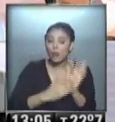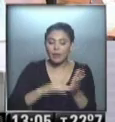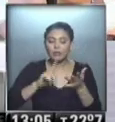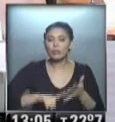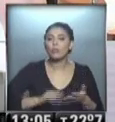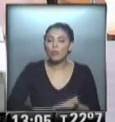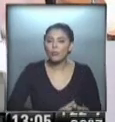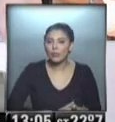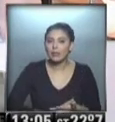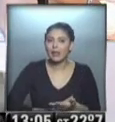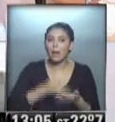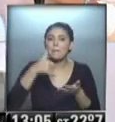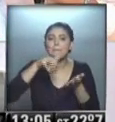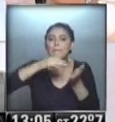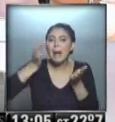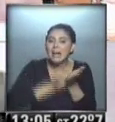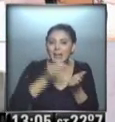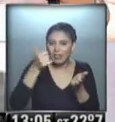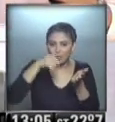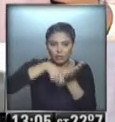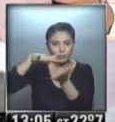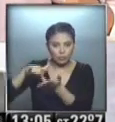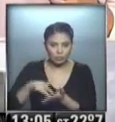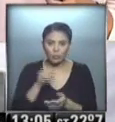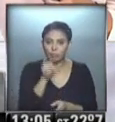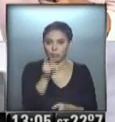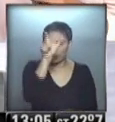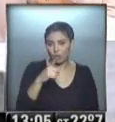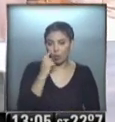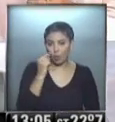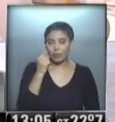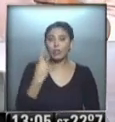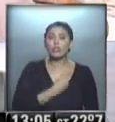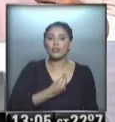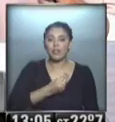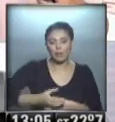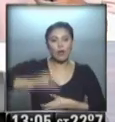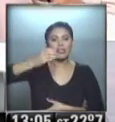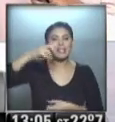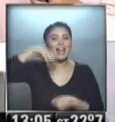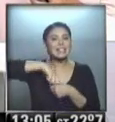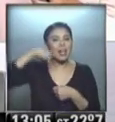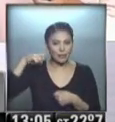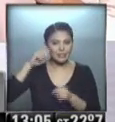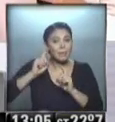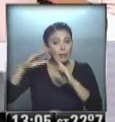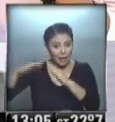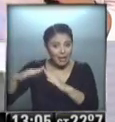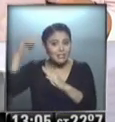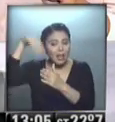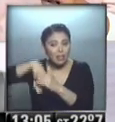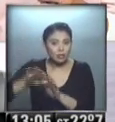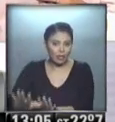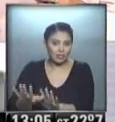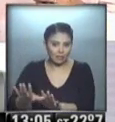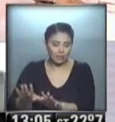huellas dactilares que fueron confirmadas, pertenecían a él y estaban en una botella de cerveza en esa misma vivienda de la calle Puan. ¿A